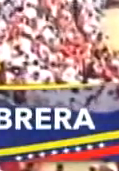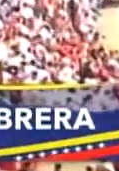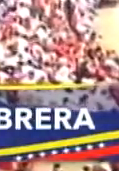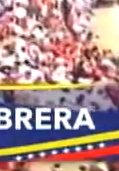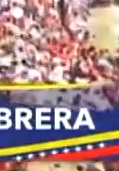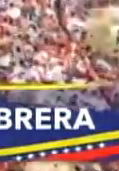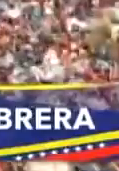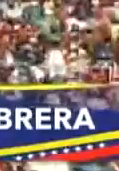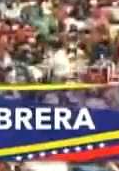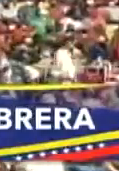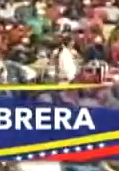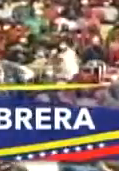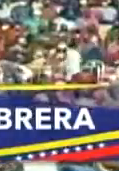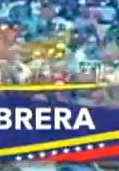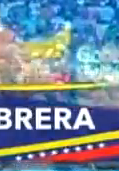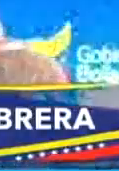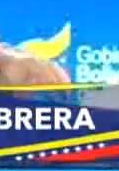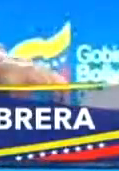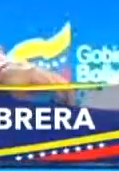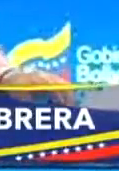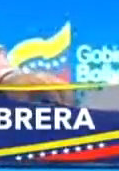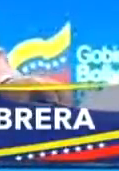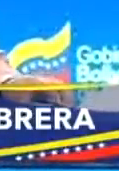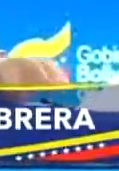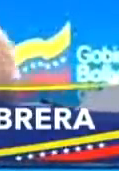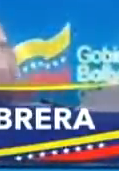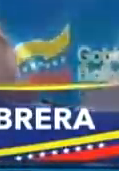viva la clase obrera del mundo